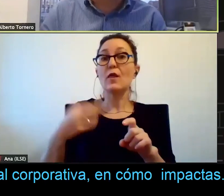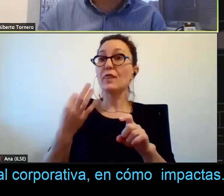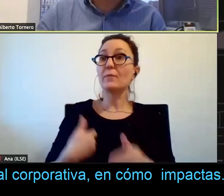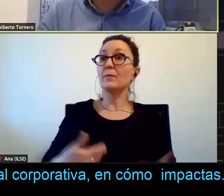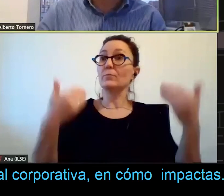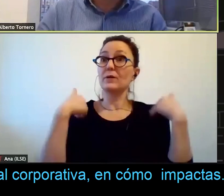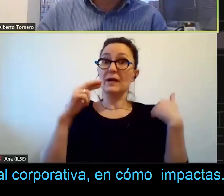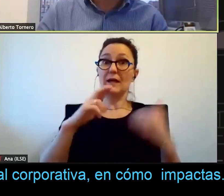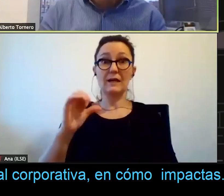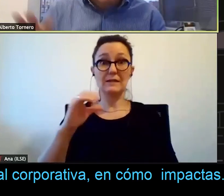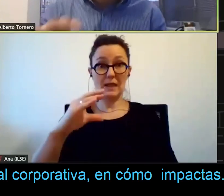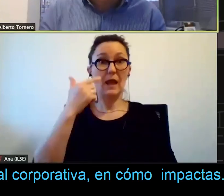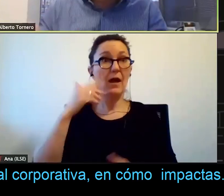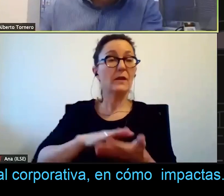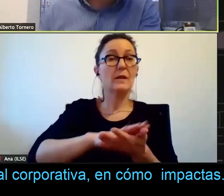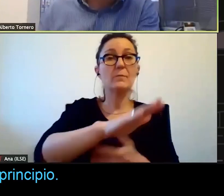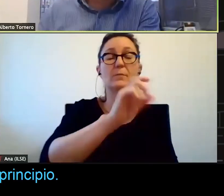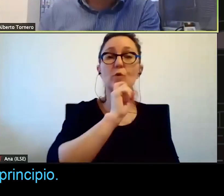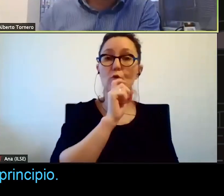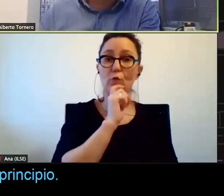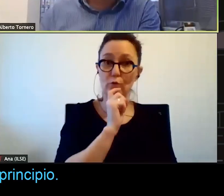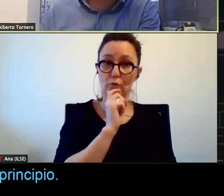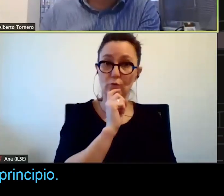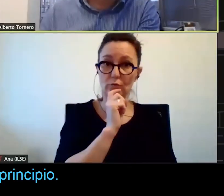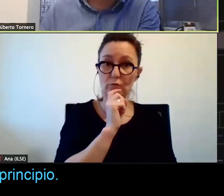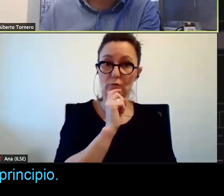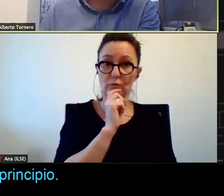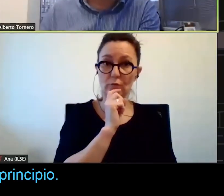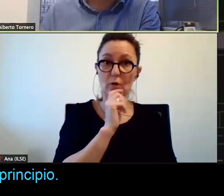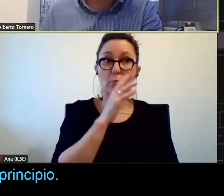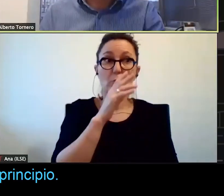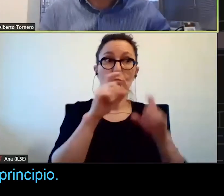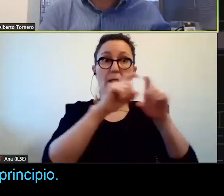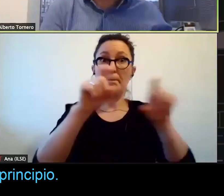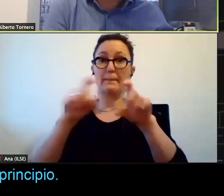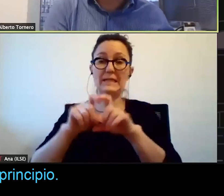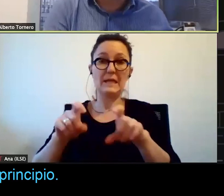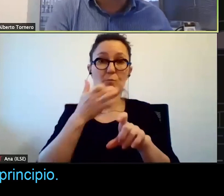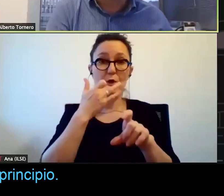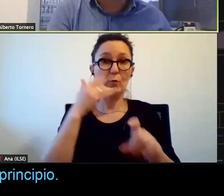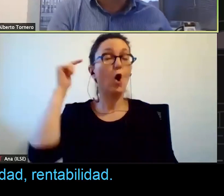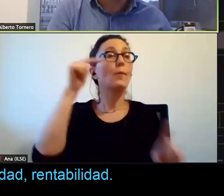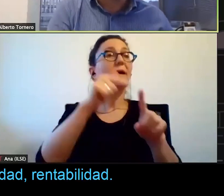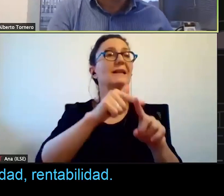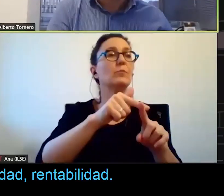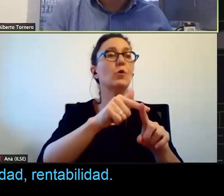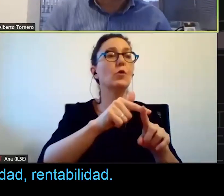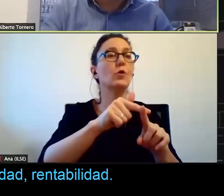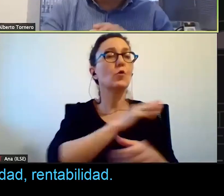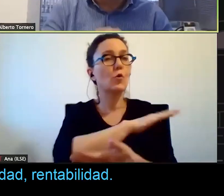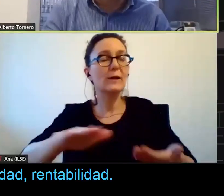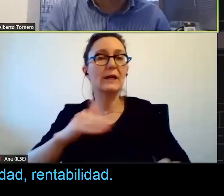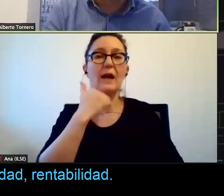en cómo impactas. Estoy hablando de empresas que no están destinadas a personas con discapacidad desde el principio, ¿no?